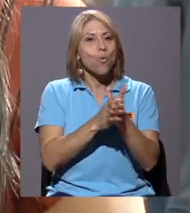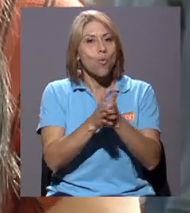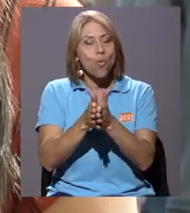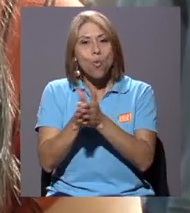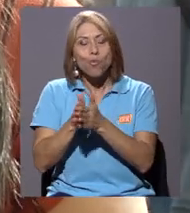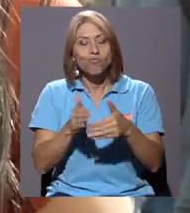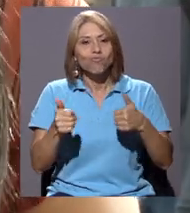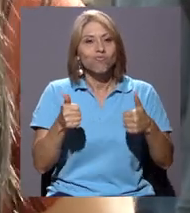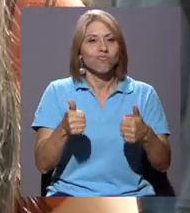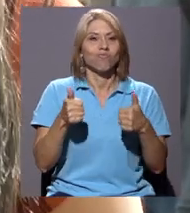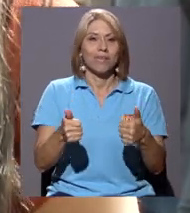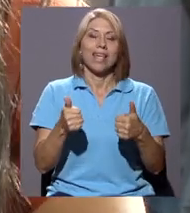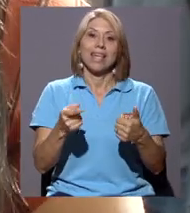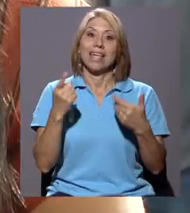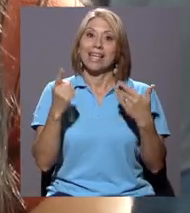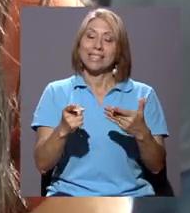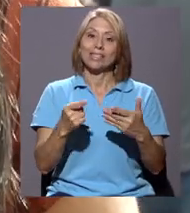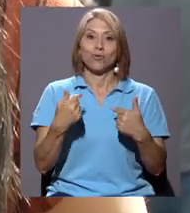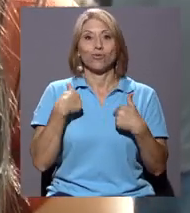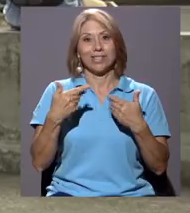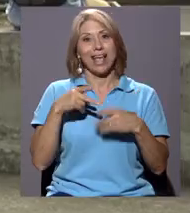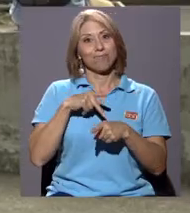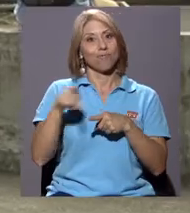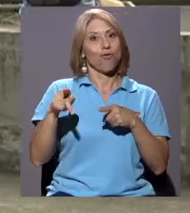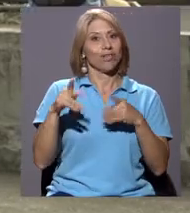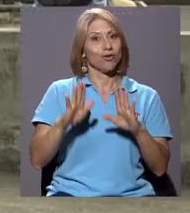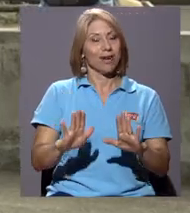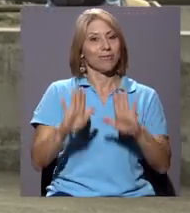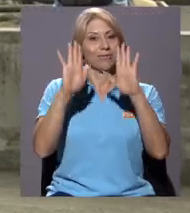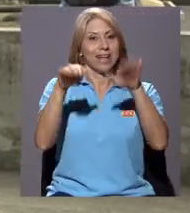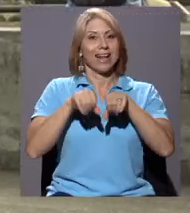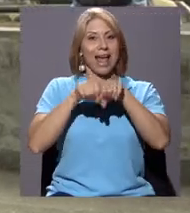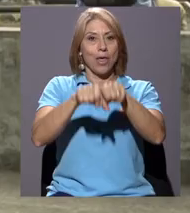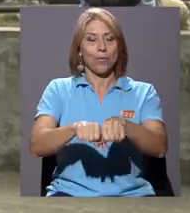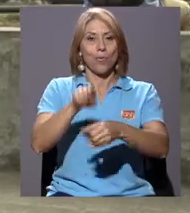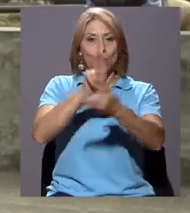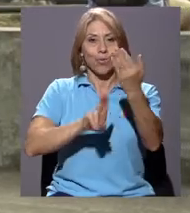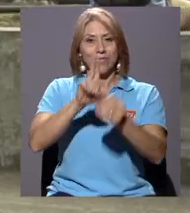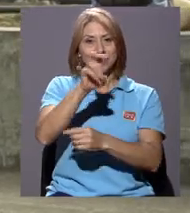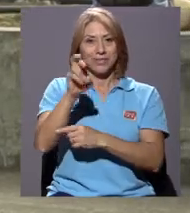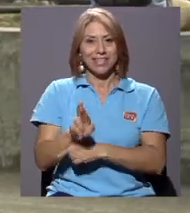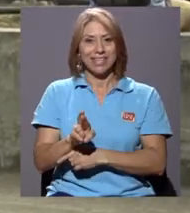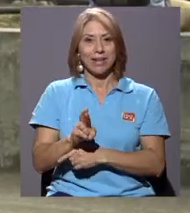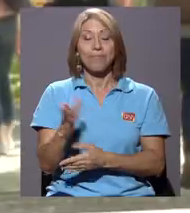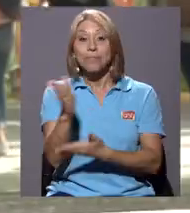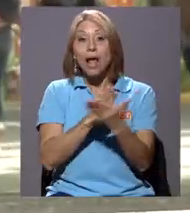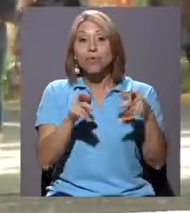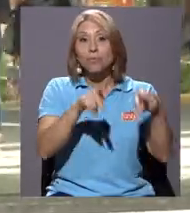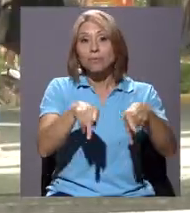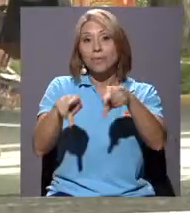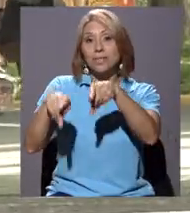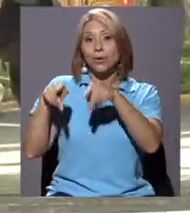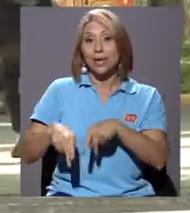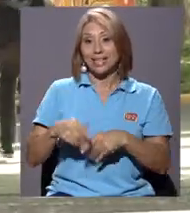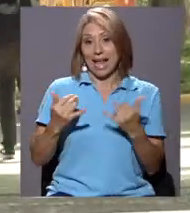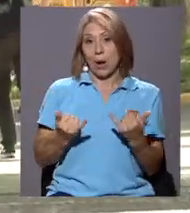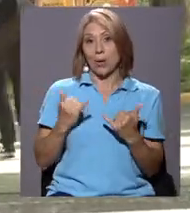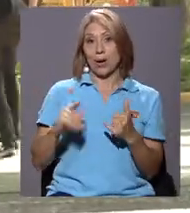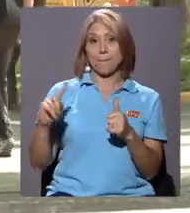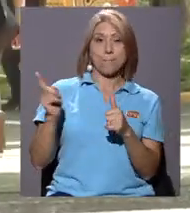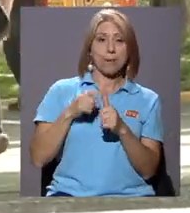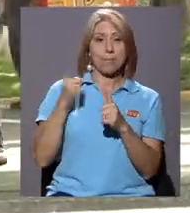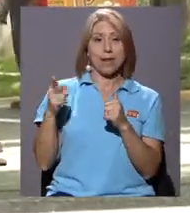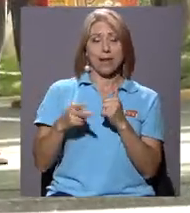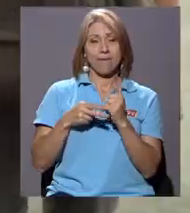que sea una gran profesional graduada de la Universidad de Costa Rica. Para algunos, este es su primer acercamiento